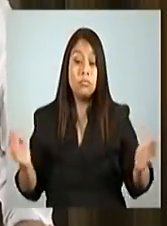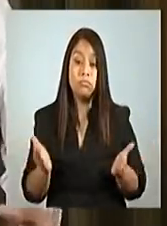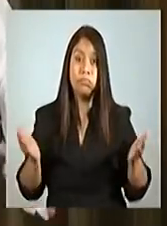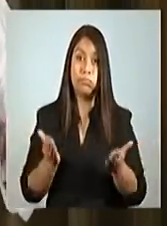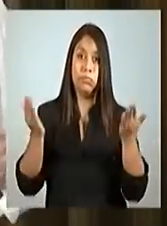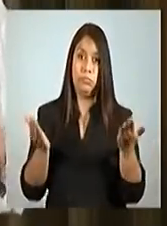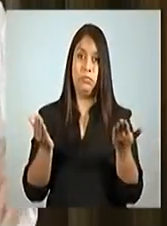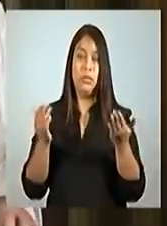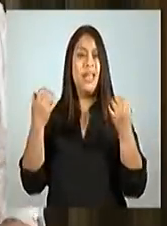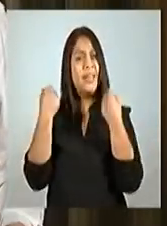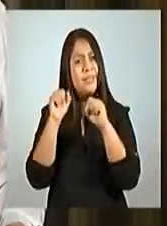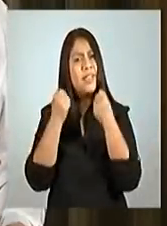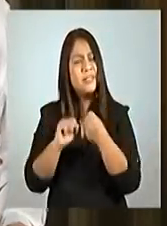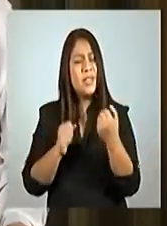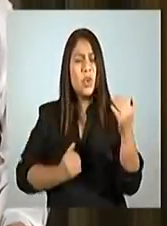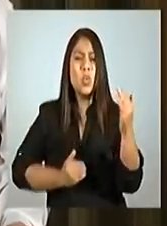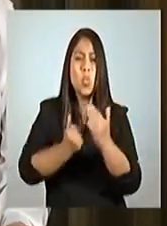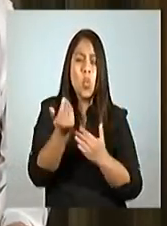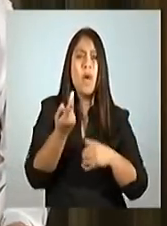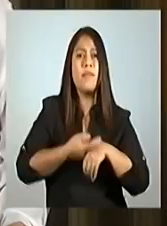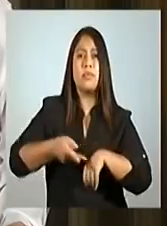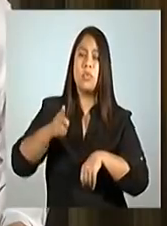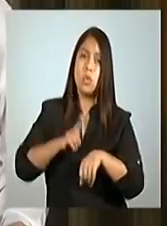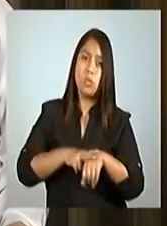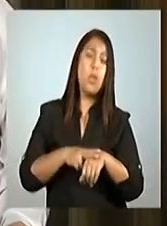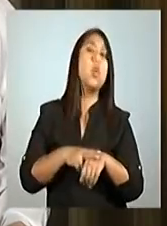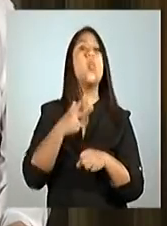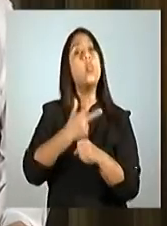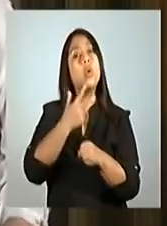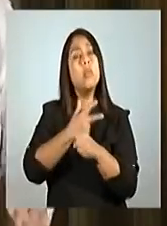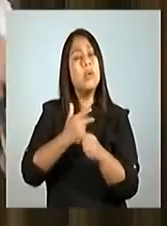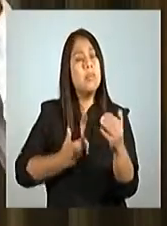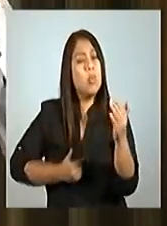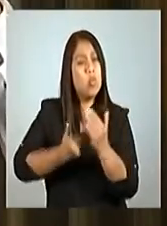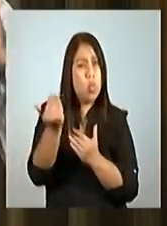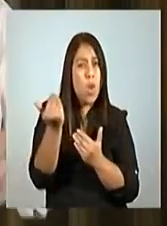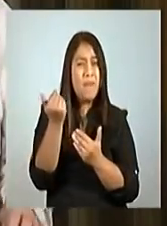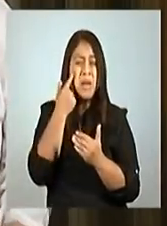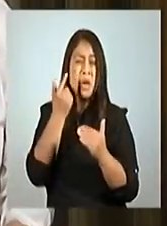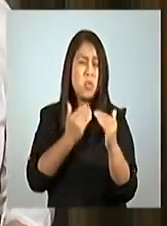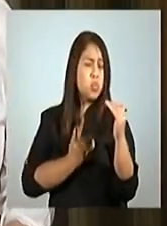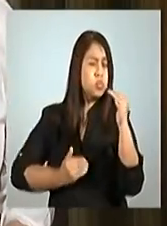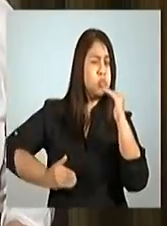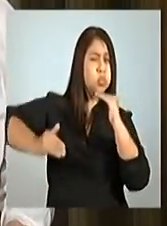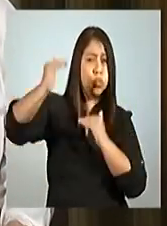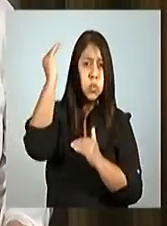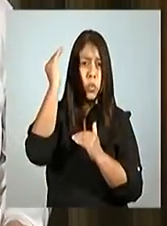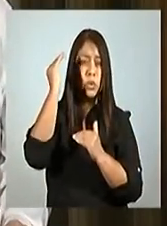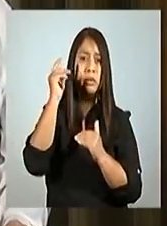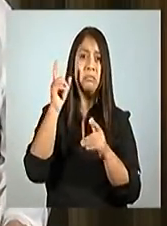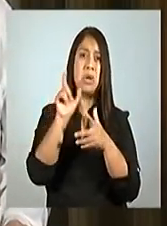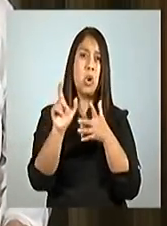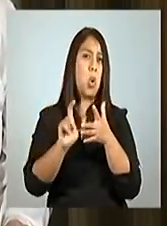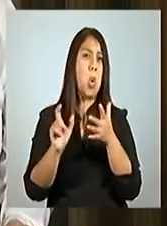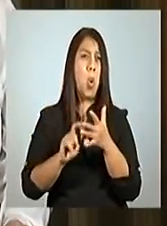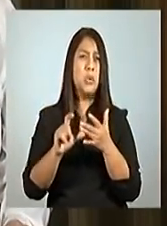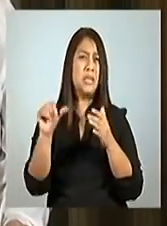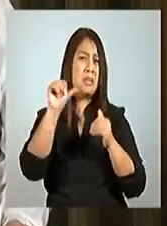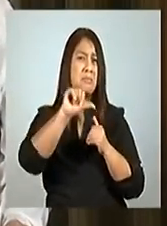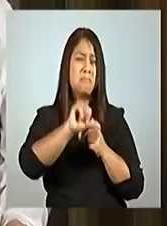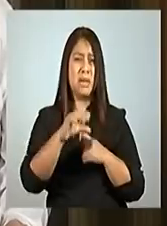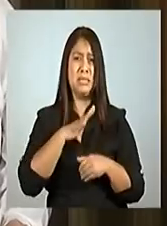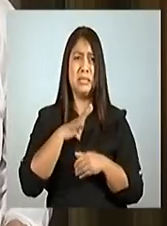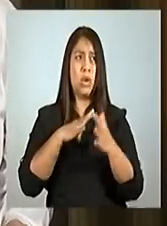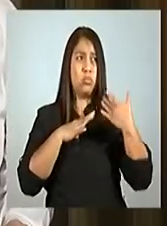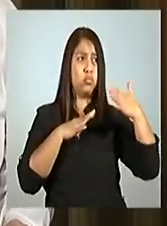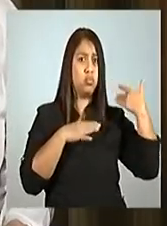de crear una nueva normalidad, una Guatemala nueva que supere por mucho las deficiencias que teníamos hasta